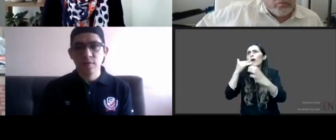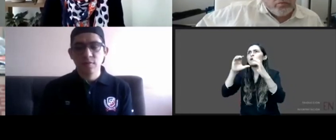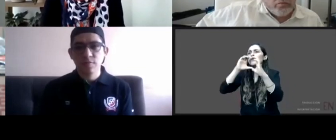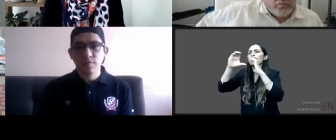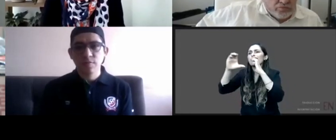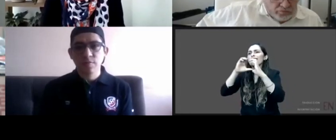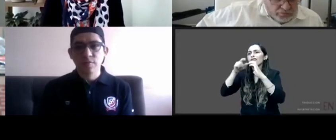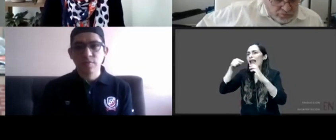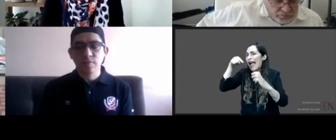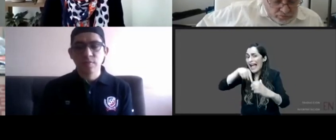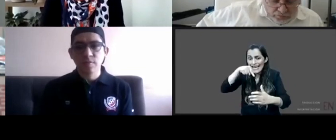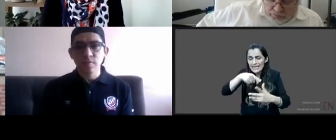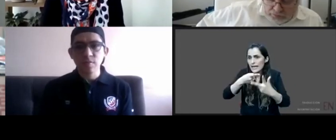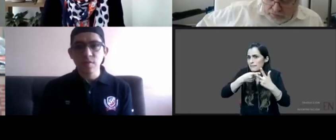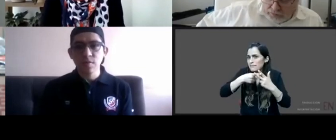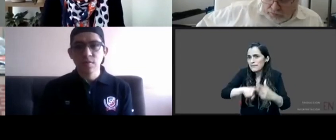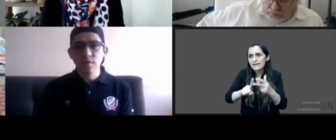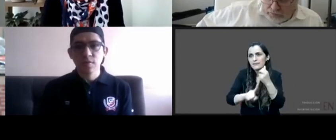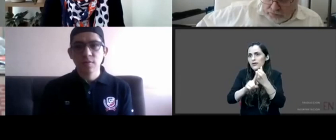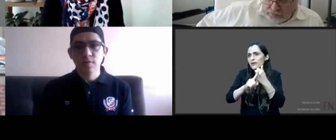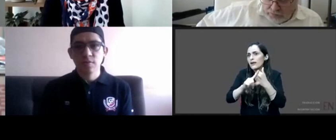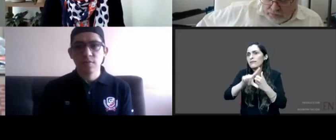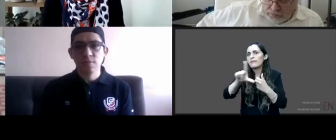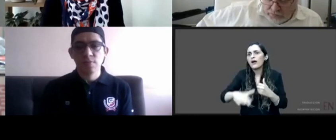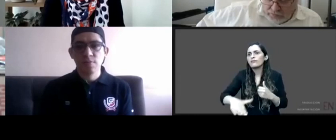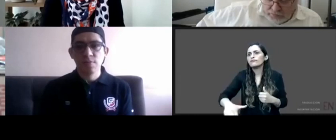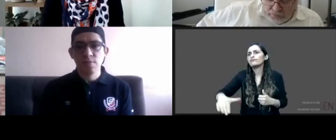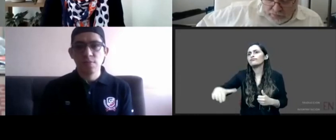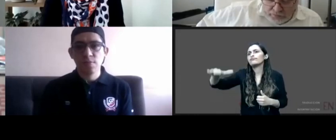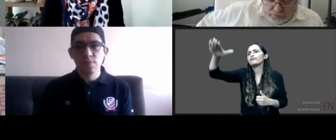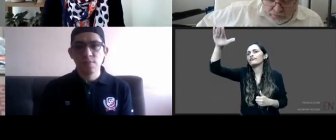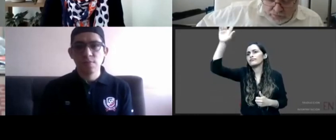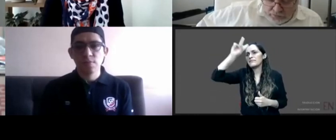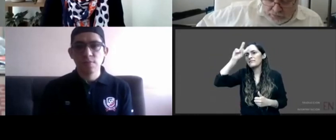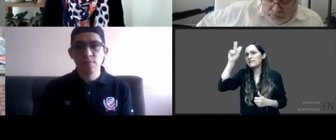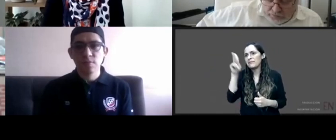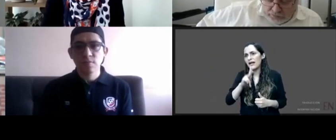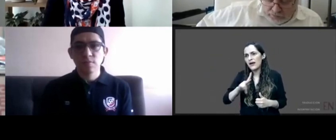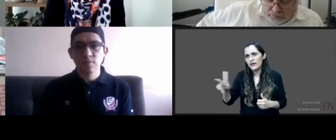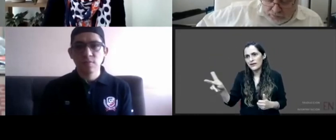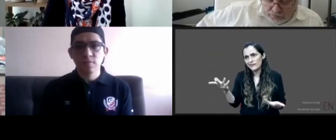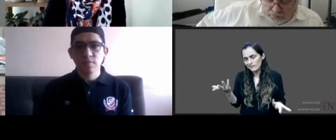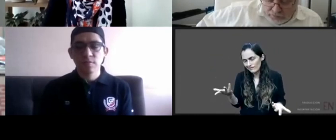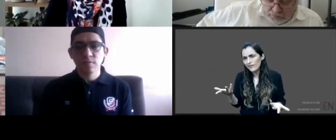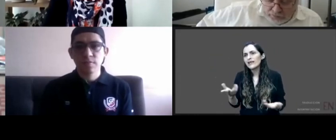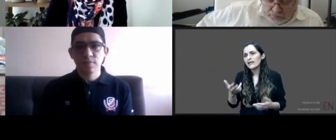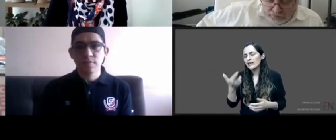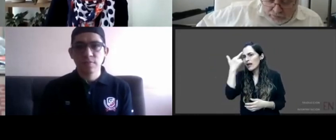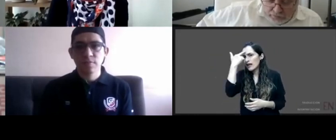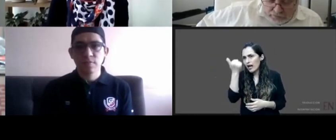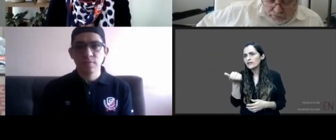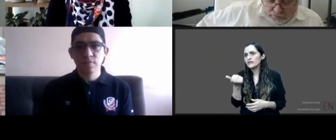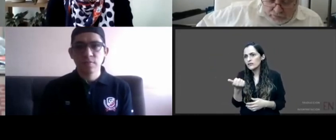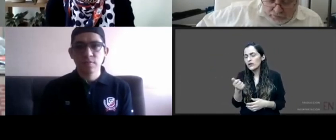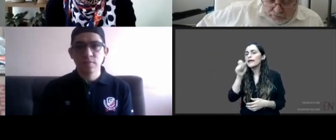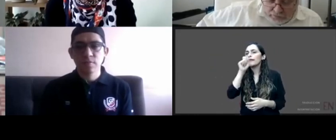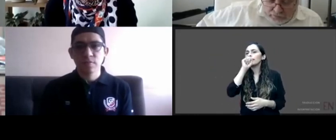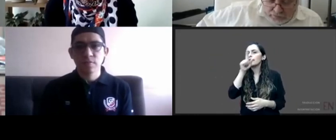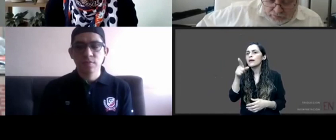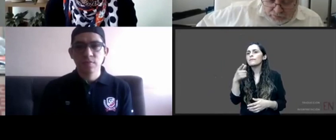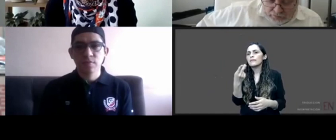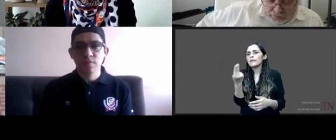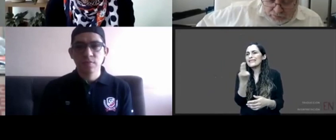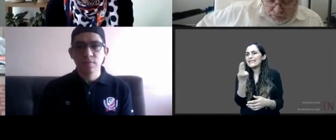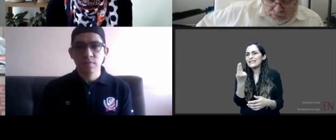tiene que ver también con derechos culturales, con identidad, con que veamos la diversidad en las familias, que también es algo muy